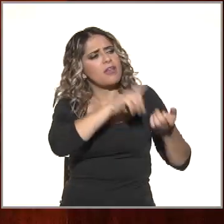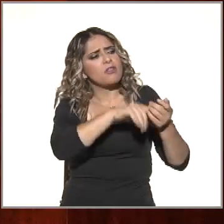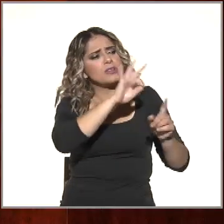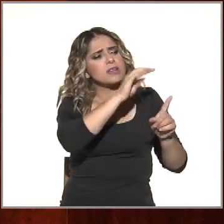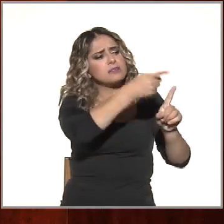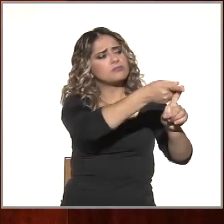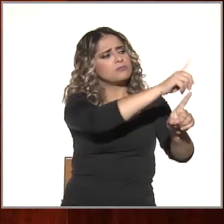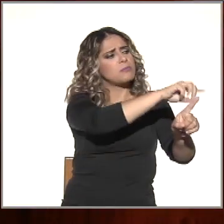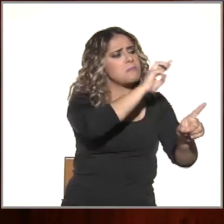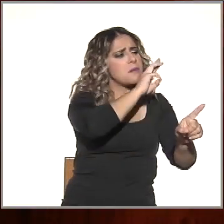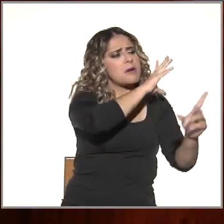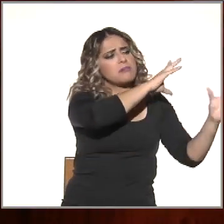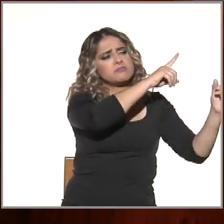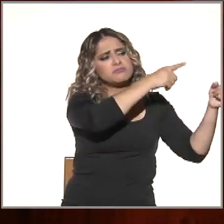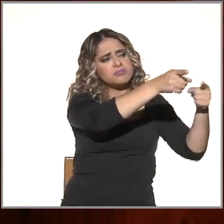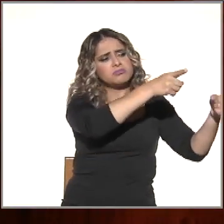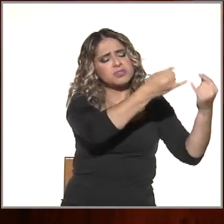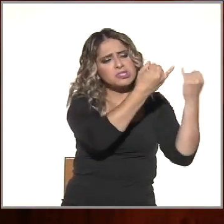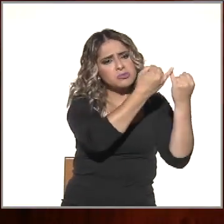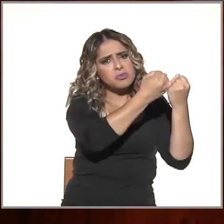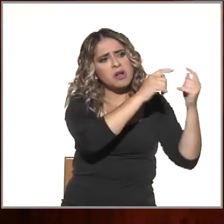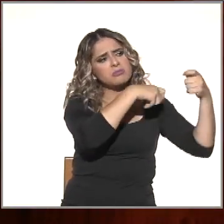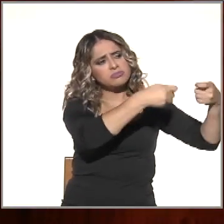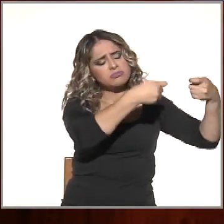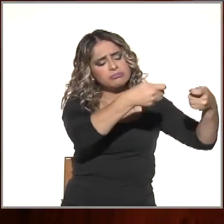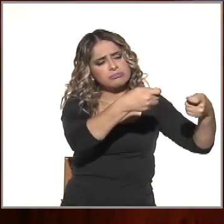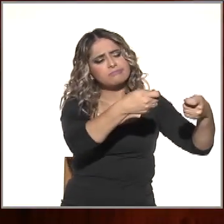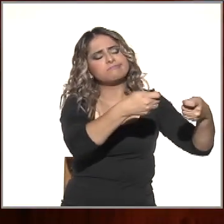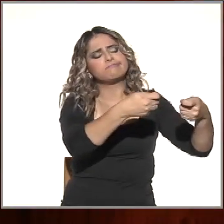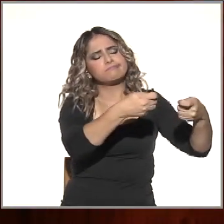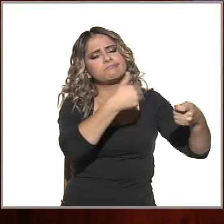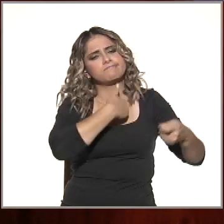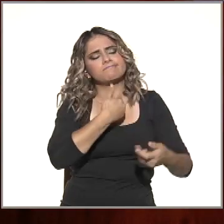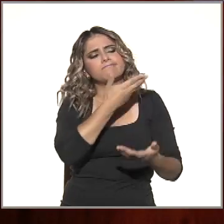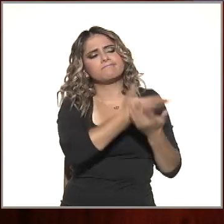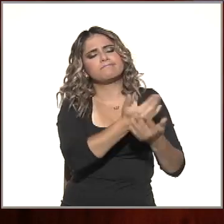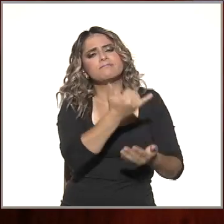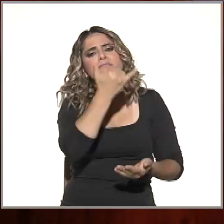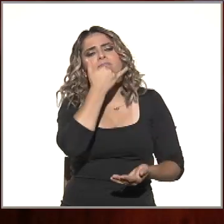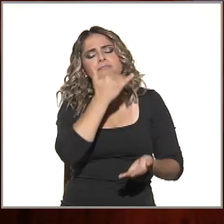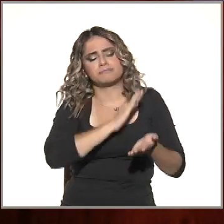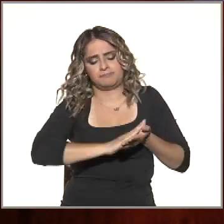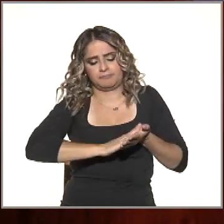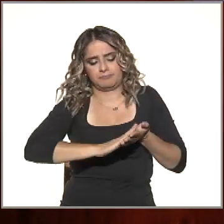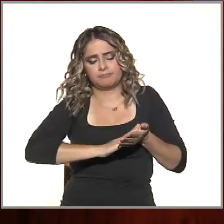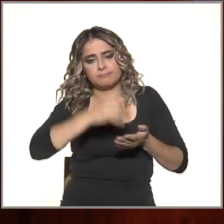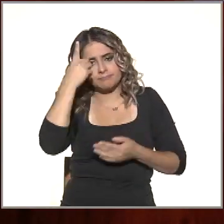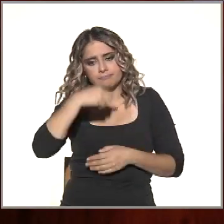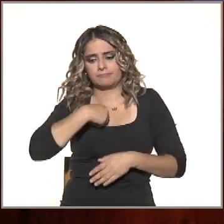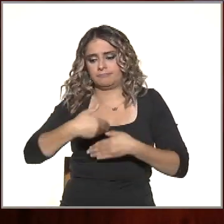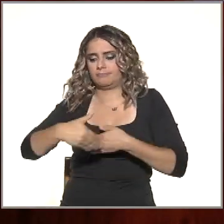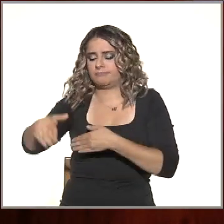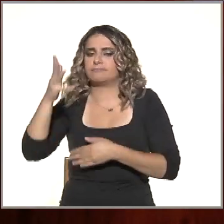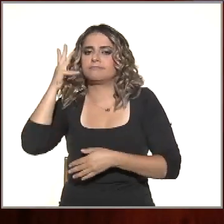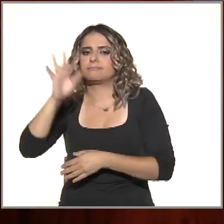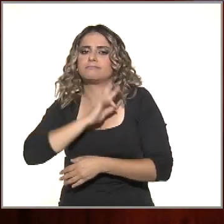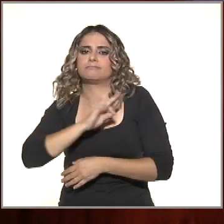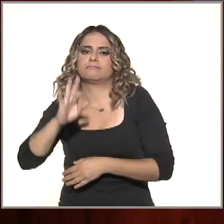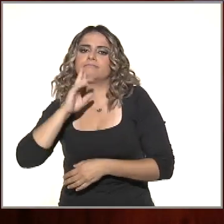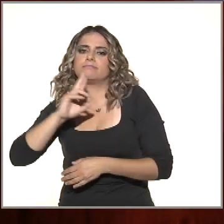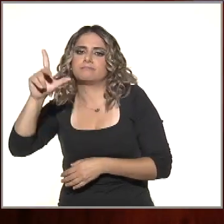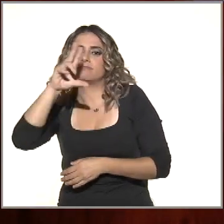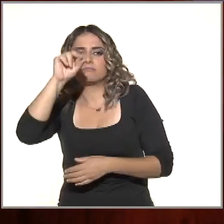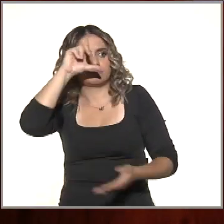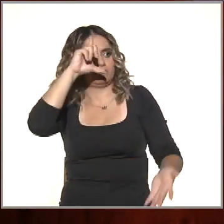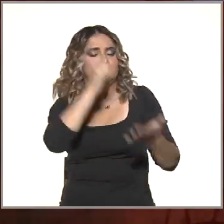muchas veces el perdón, que es importante, o sea, la reparación y el perdón es importante para seguir hacia el futuro y no estar lastrado por